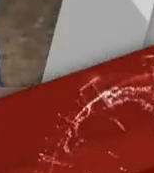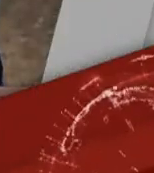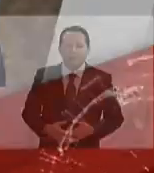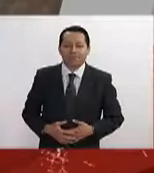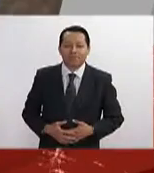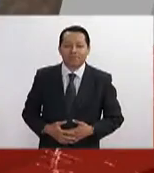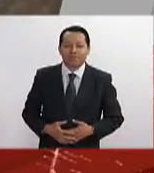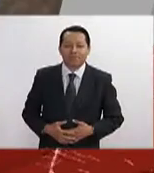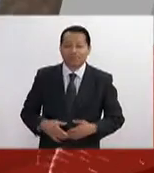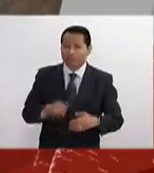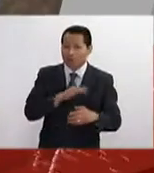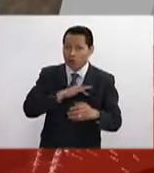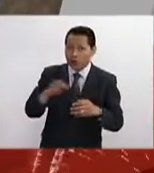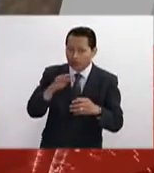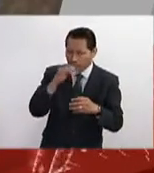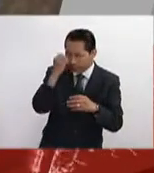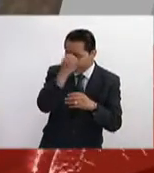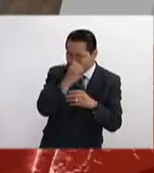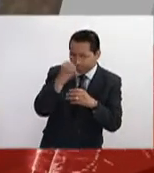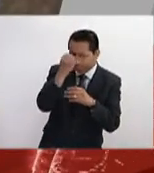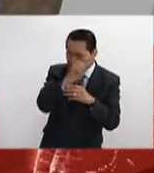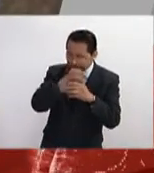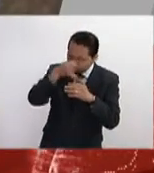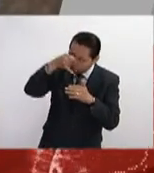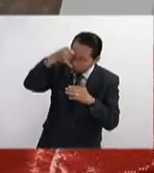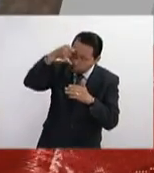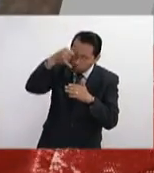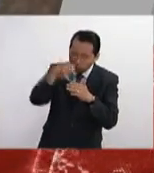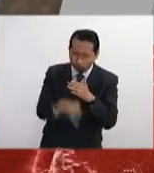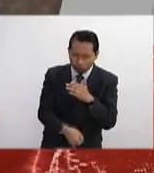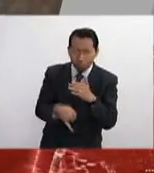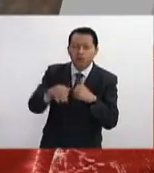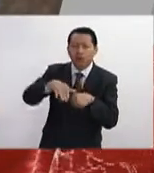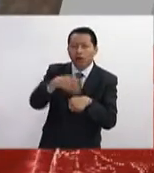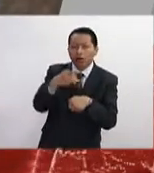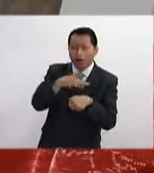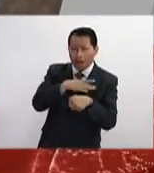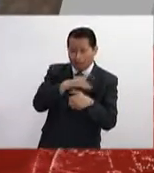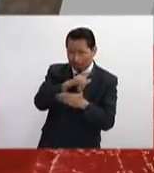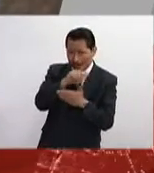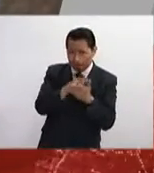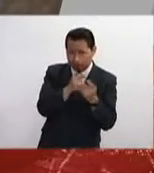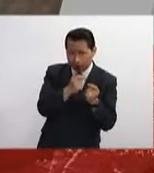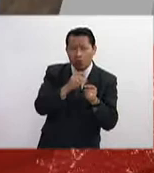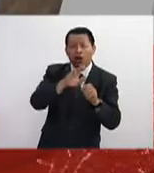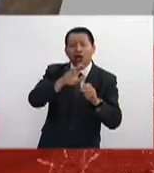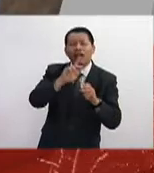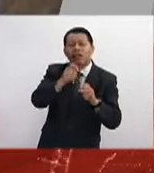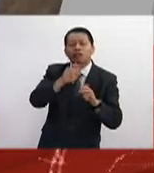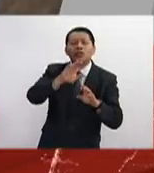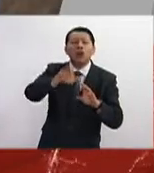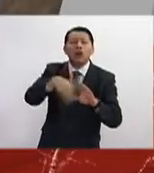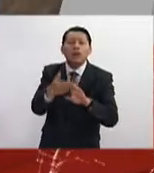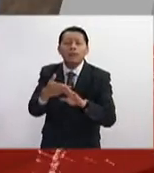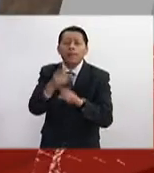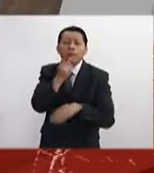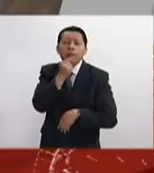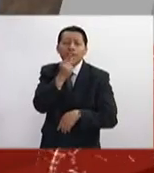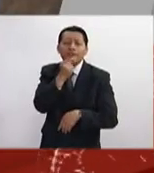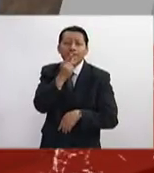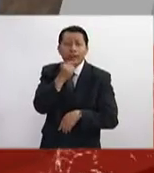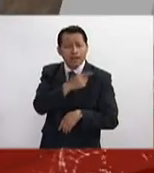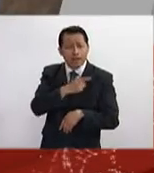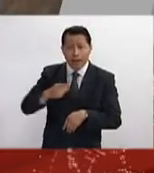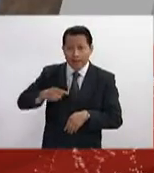Se revisen a profundidad las agravantes en delitos cometidos contra policías y se hagan más severas